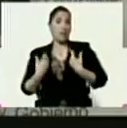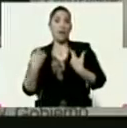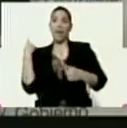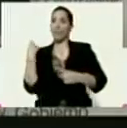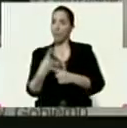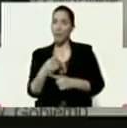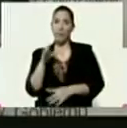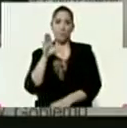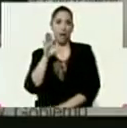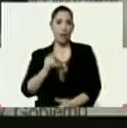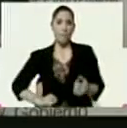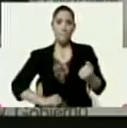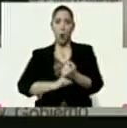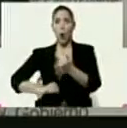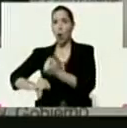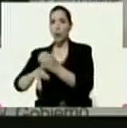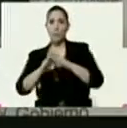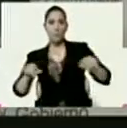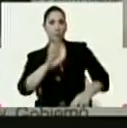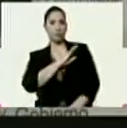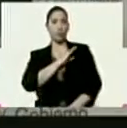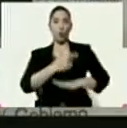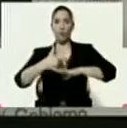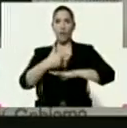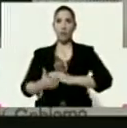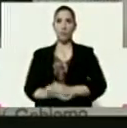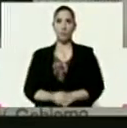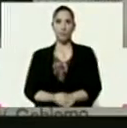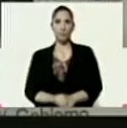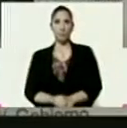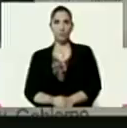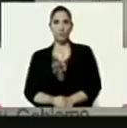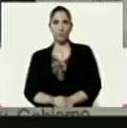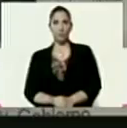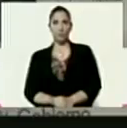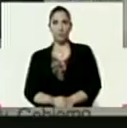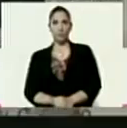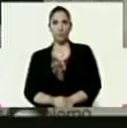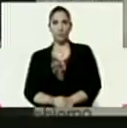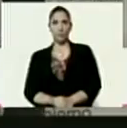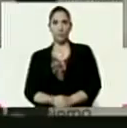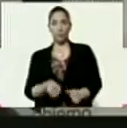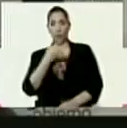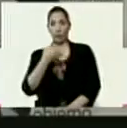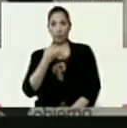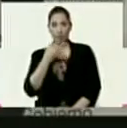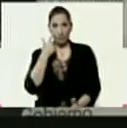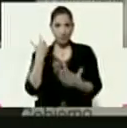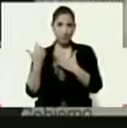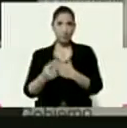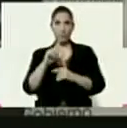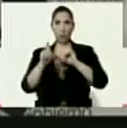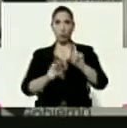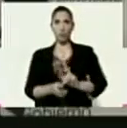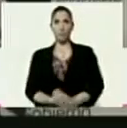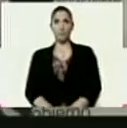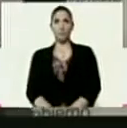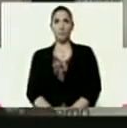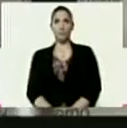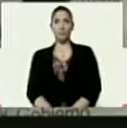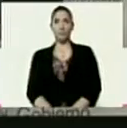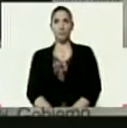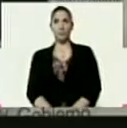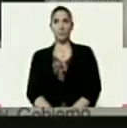su país, con su territorio y con su gobierno. Adelante. Buenas tardes. Soy Santiago Barnego, de Radio Nacional de España. Quería